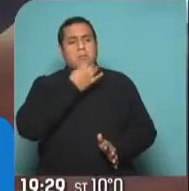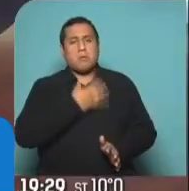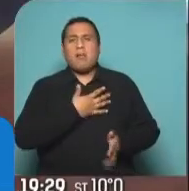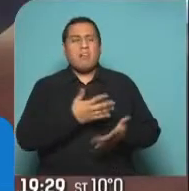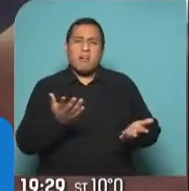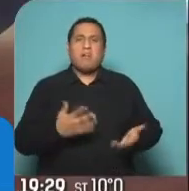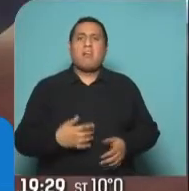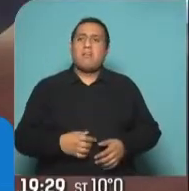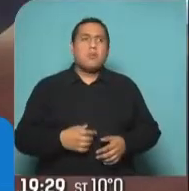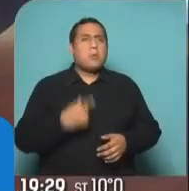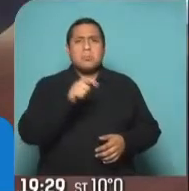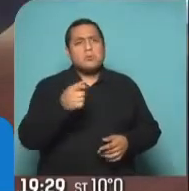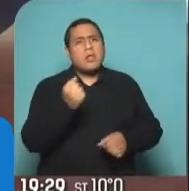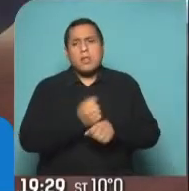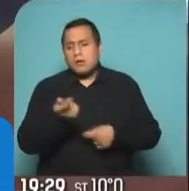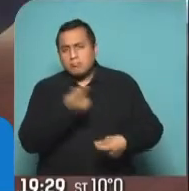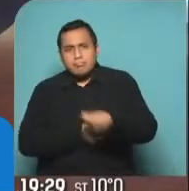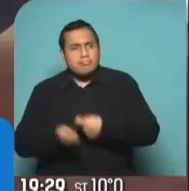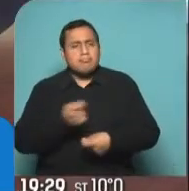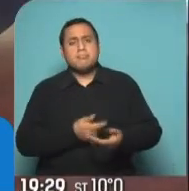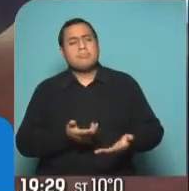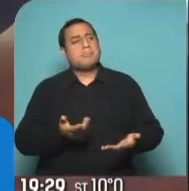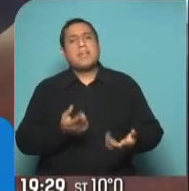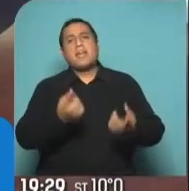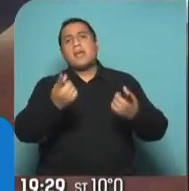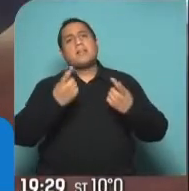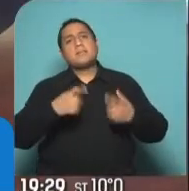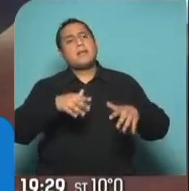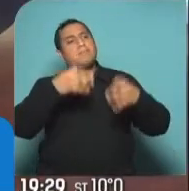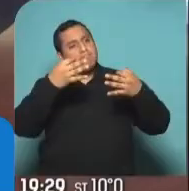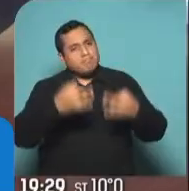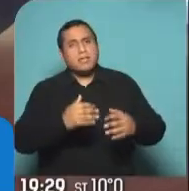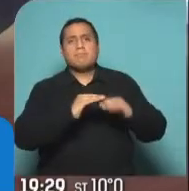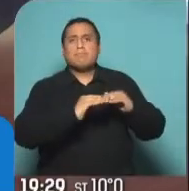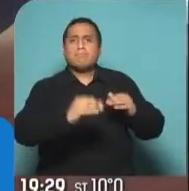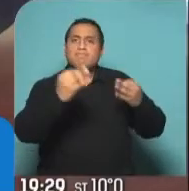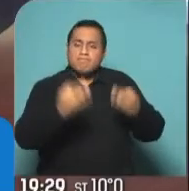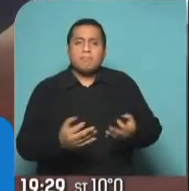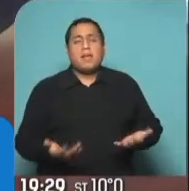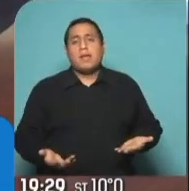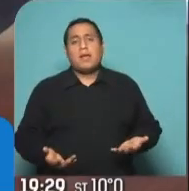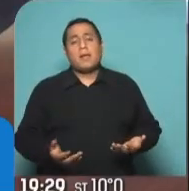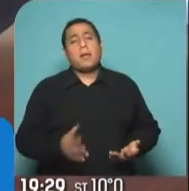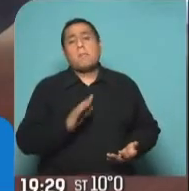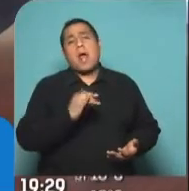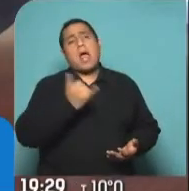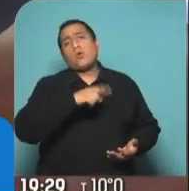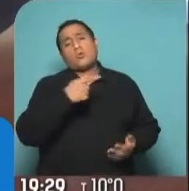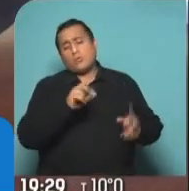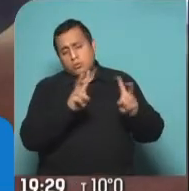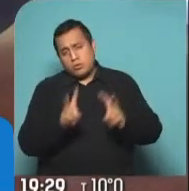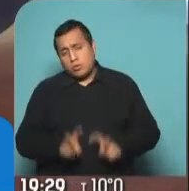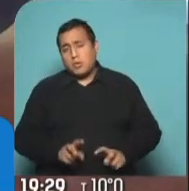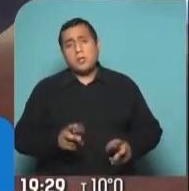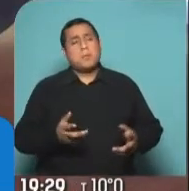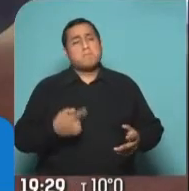actores económicos y financieros internacionales necesita equilibrio en los fundamentos macroeconómicos. Pero después están los otros temas de fondo, dentro de los